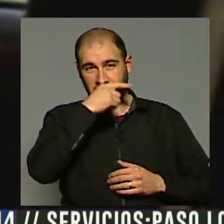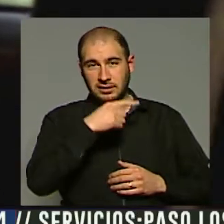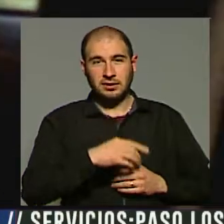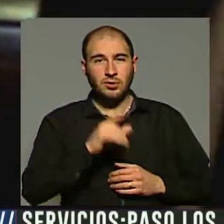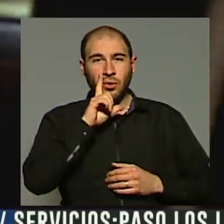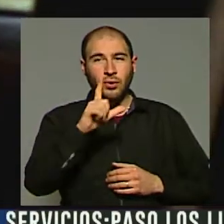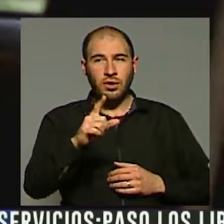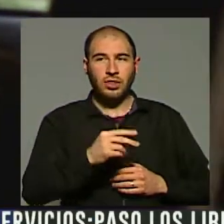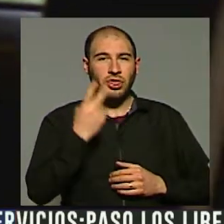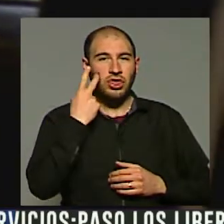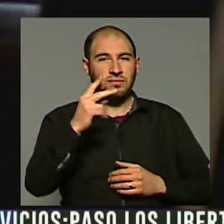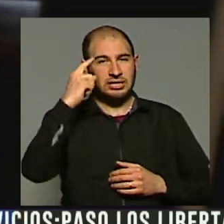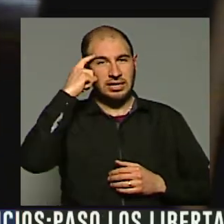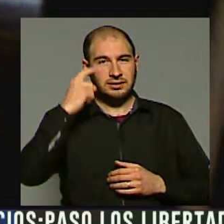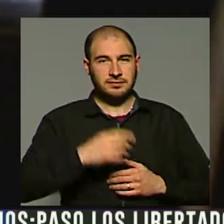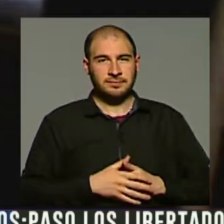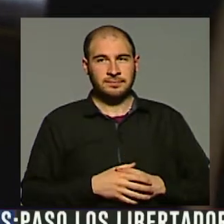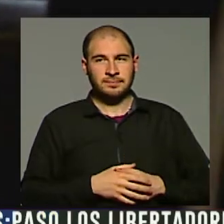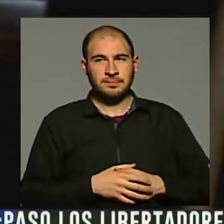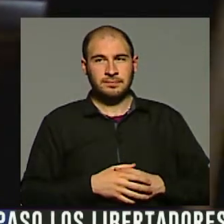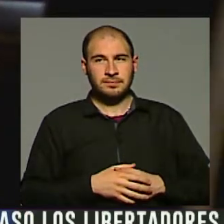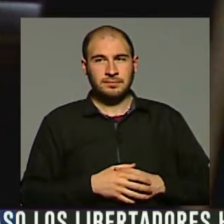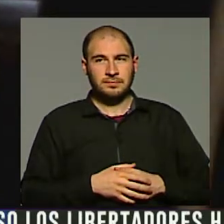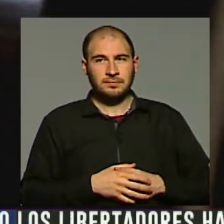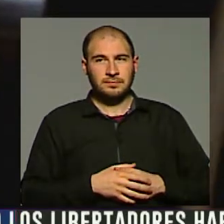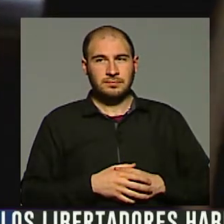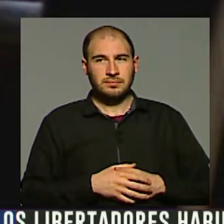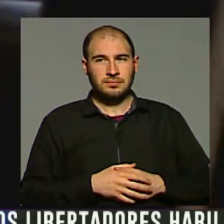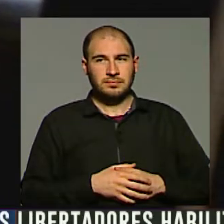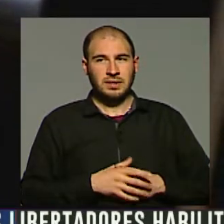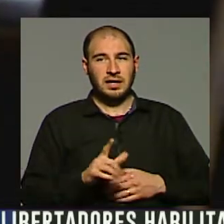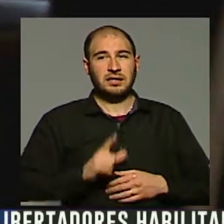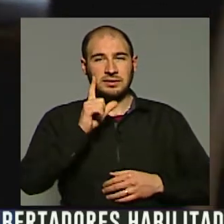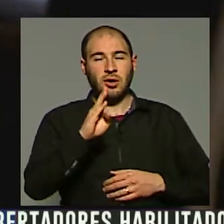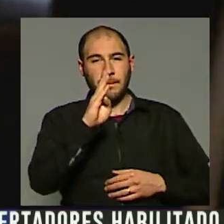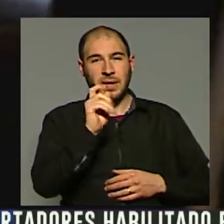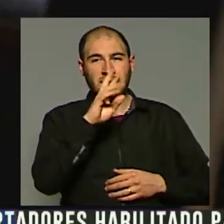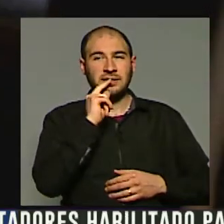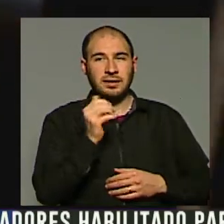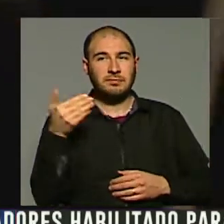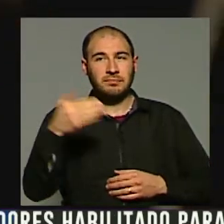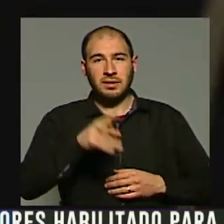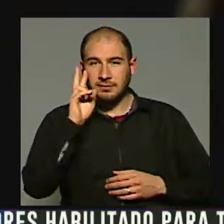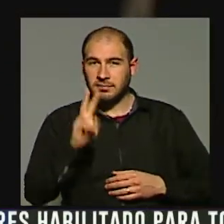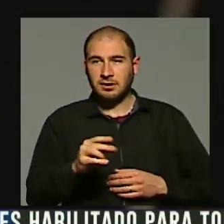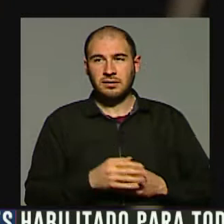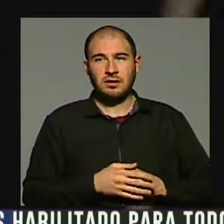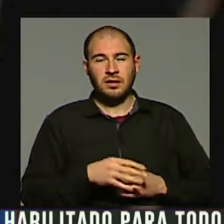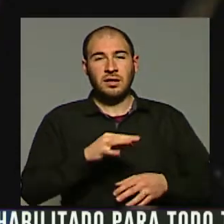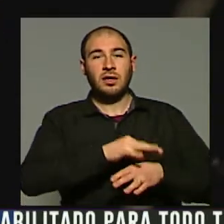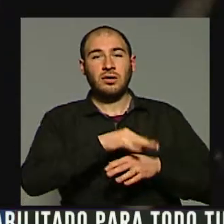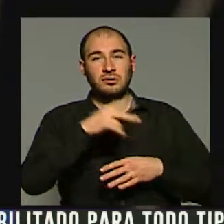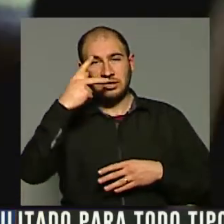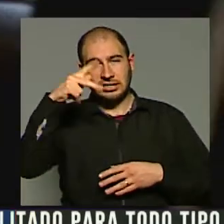27 de julio de 2010. El licenciado Barata vino a verlo al